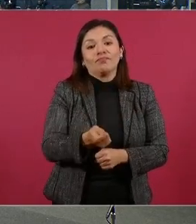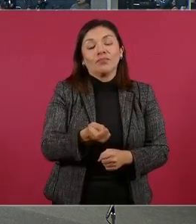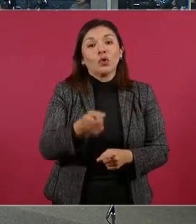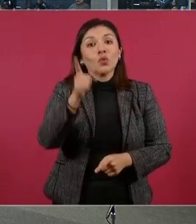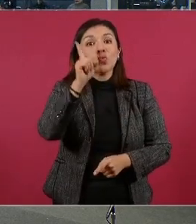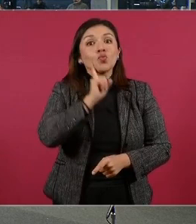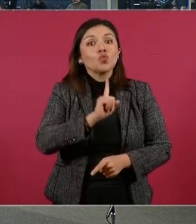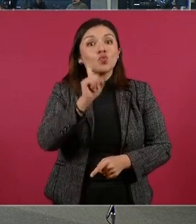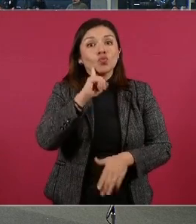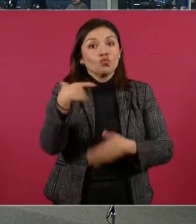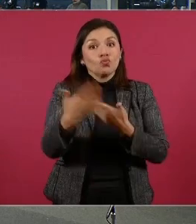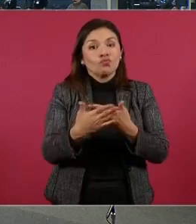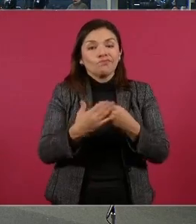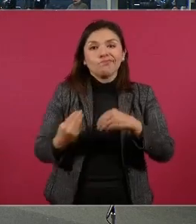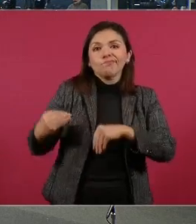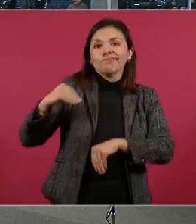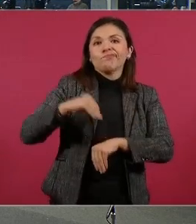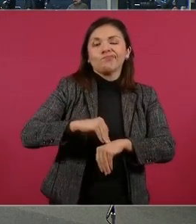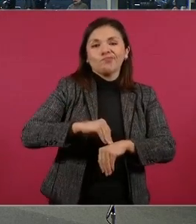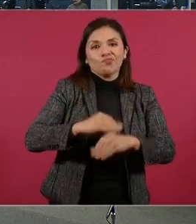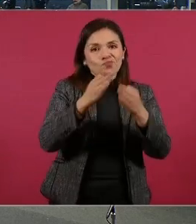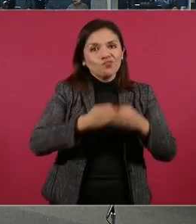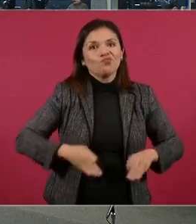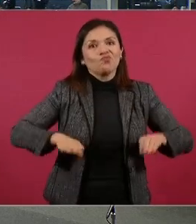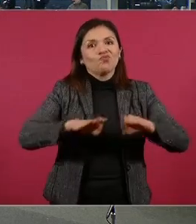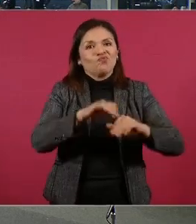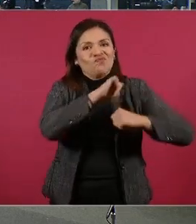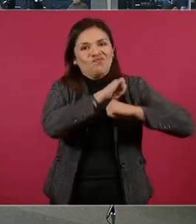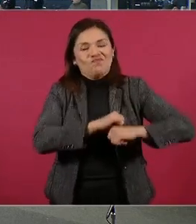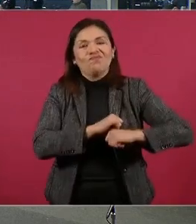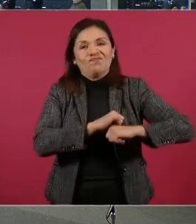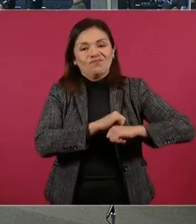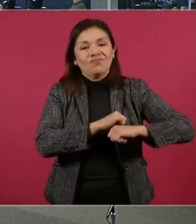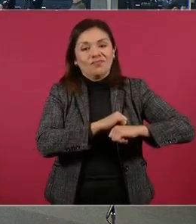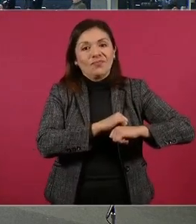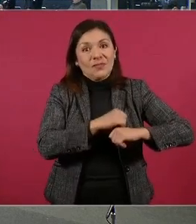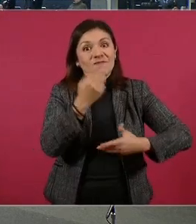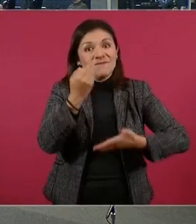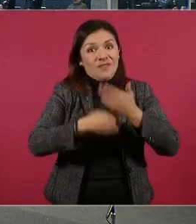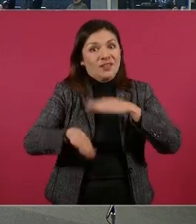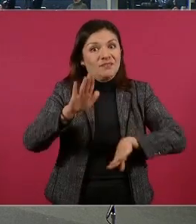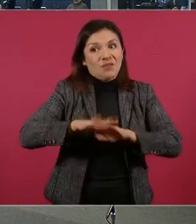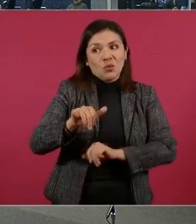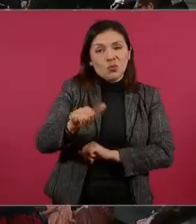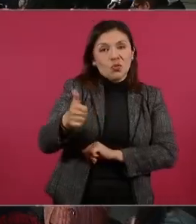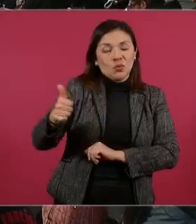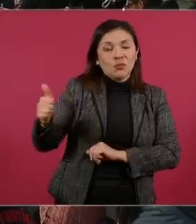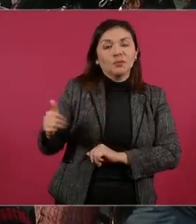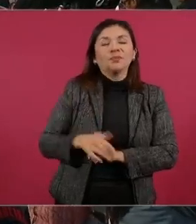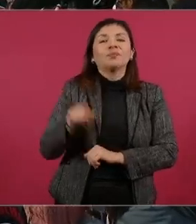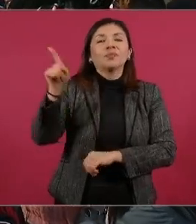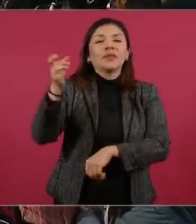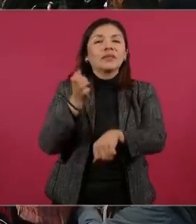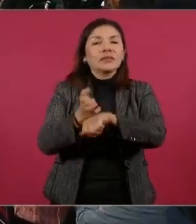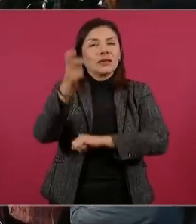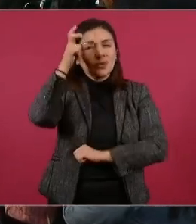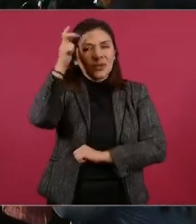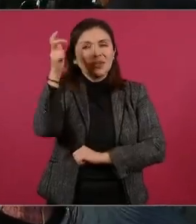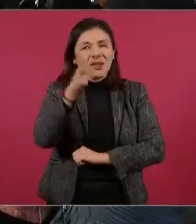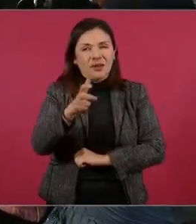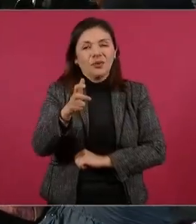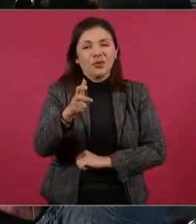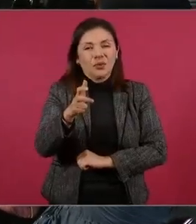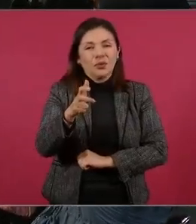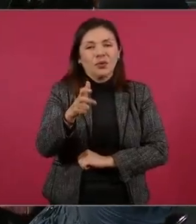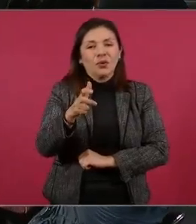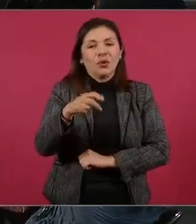pues las mujeres van a ocupar puestos muy importantes están ocupando Y todavía falta más en el Estado de Hidalgo en